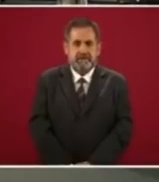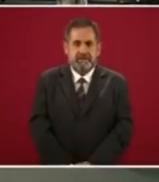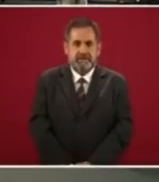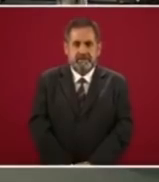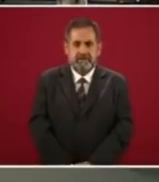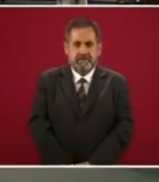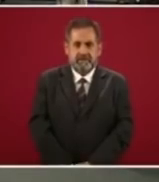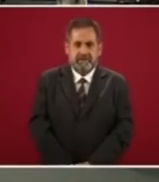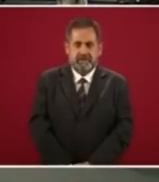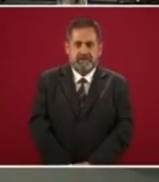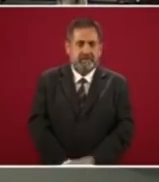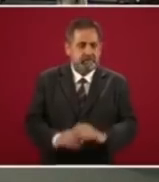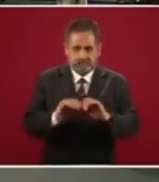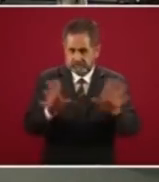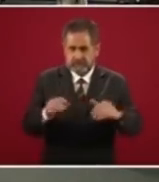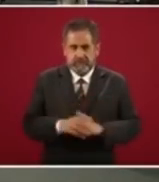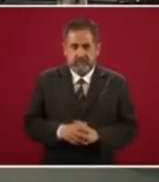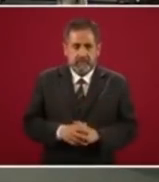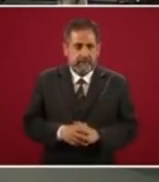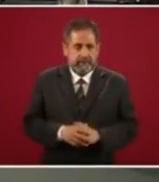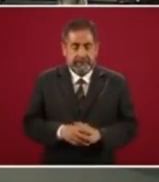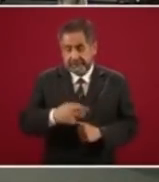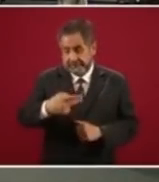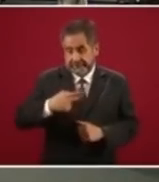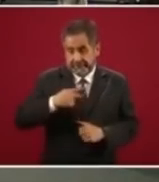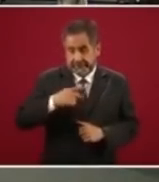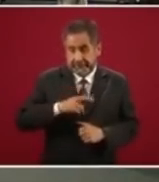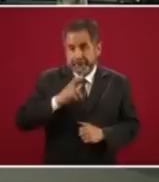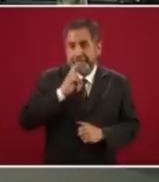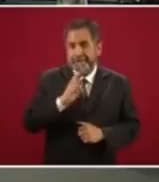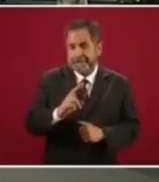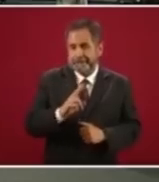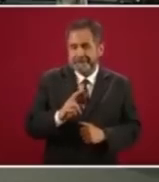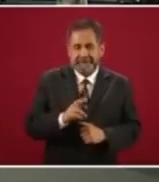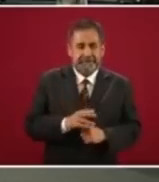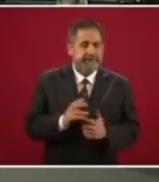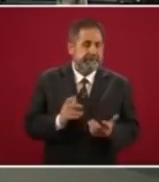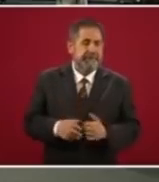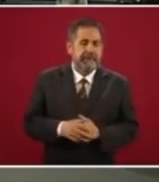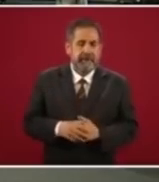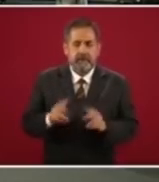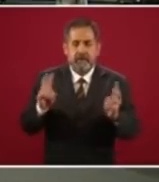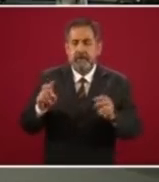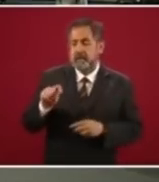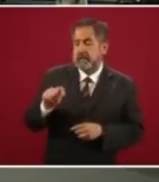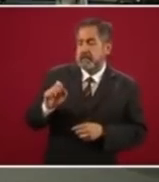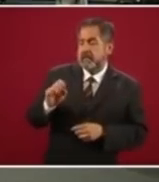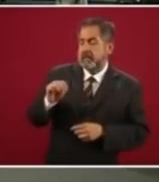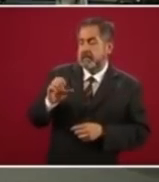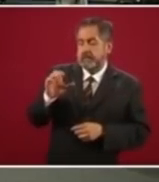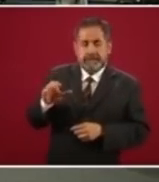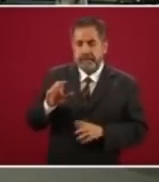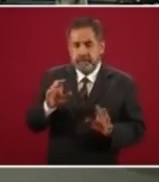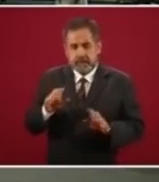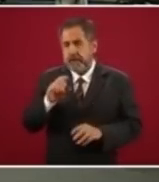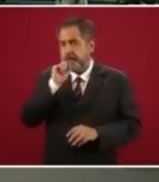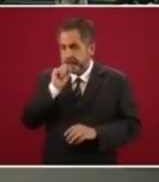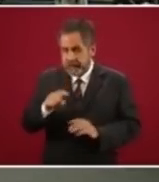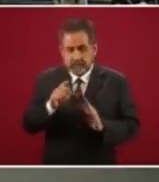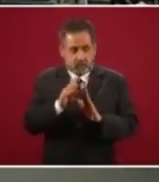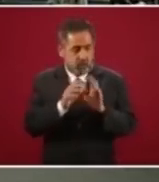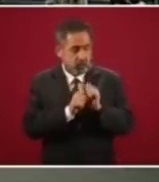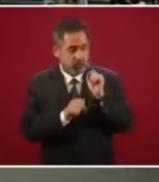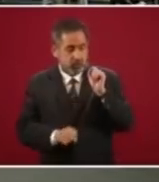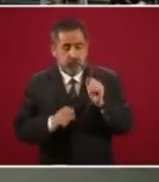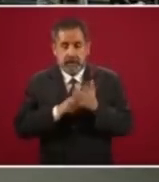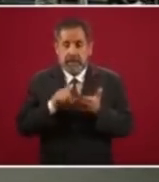Claro que sí. Respondiendo a la pregunta, y no solo producto del T-MEC, sino de la propia Constitución y